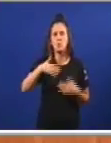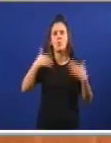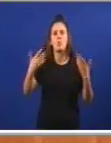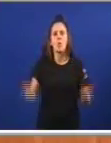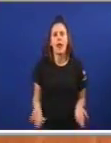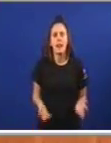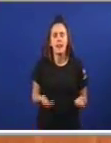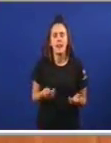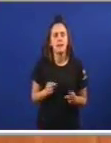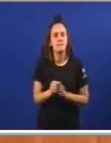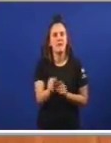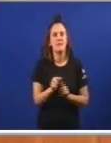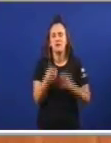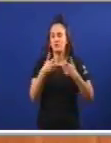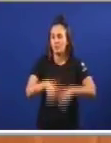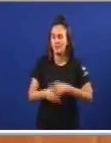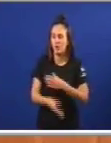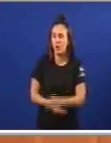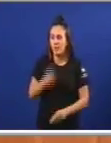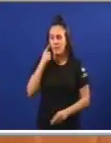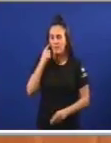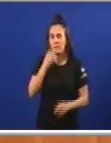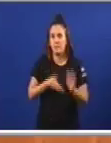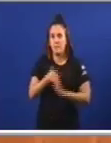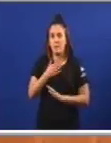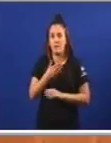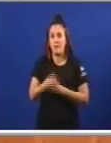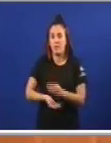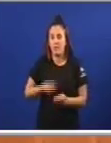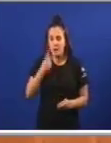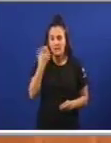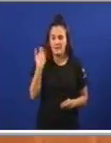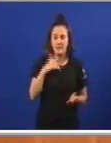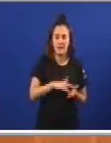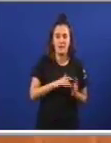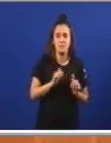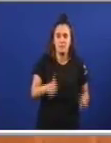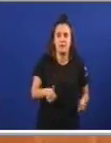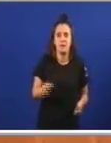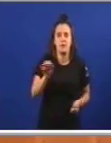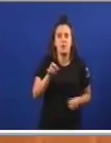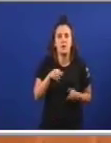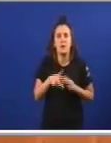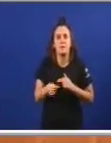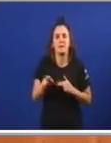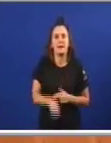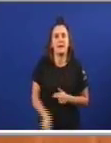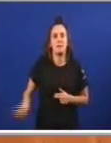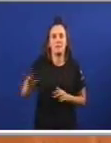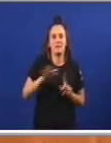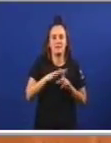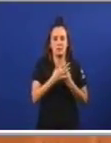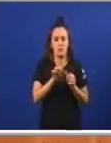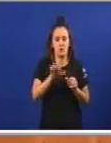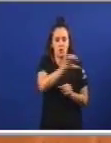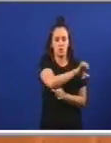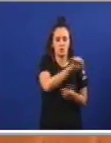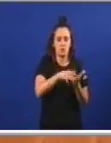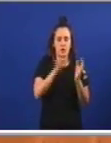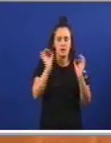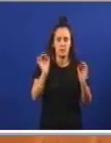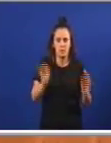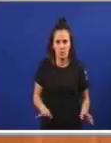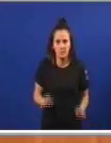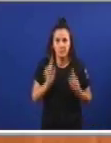que vostedes pensan levar a cabo, se é que xa as iniciaron, para evitar a repetición de acontecementos de igual ou semellante índole.